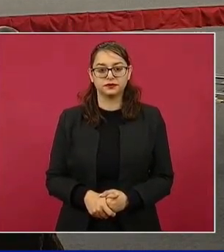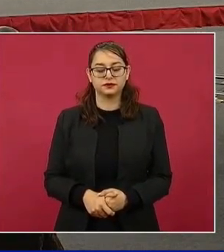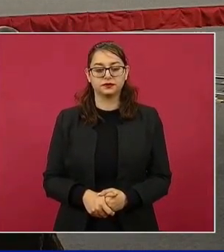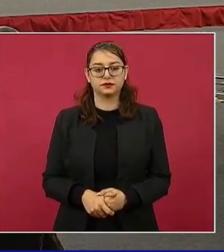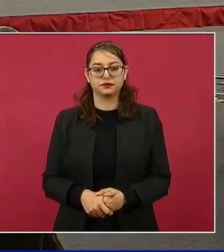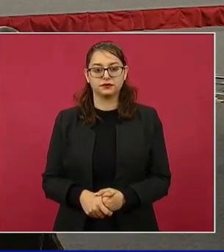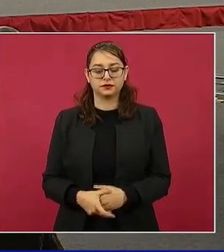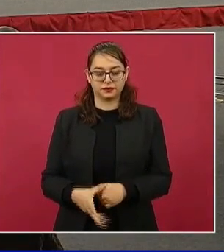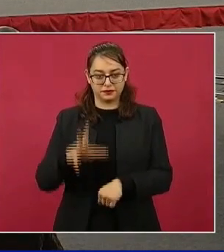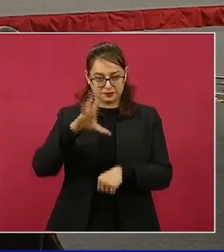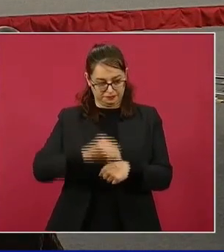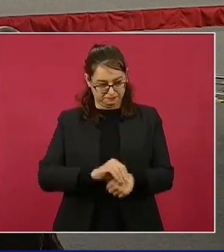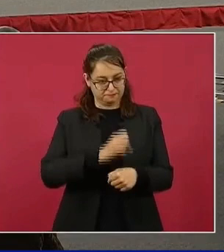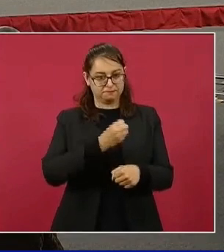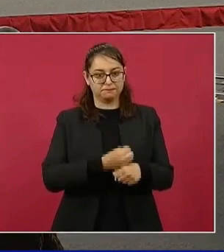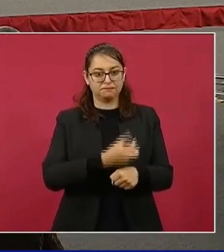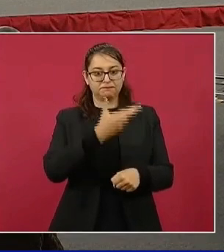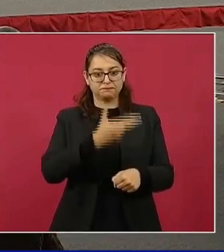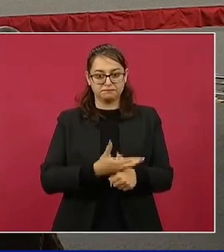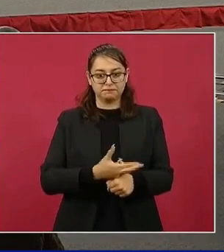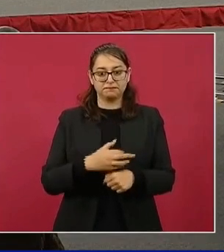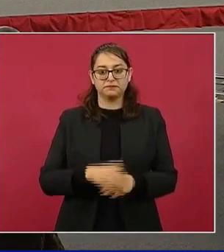Con su permiso, secretario.